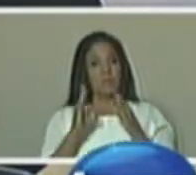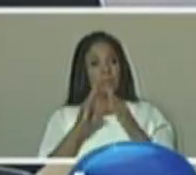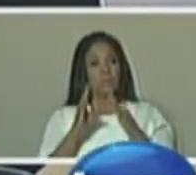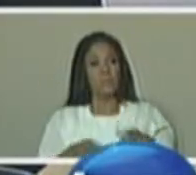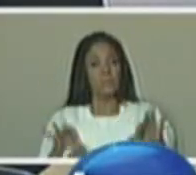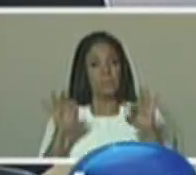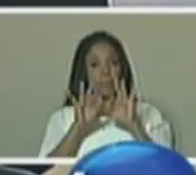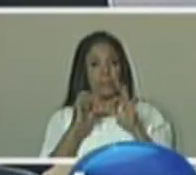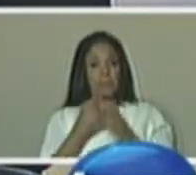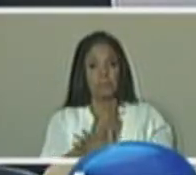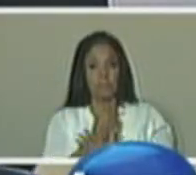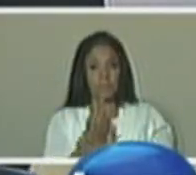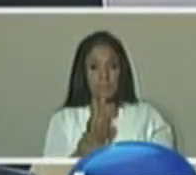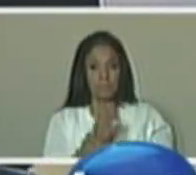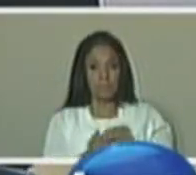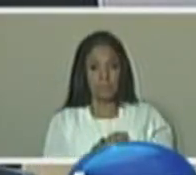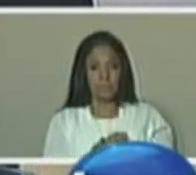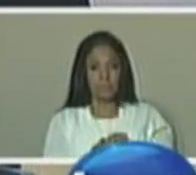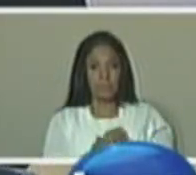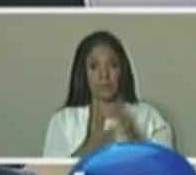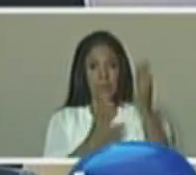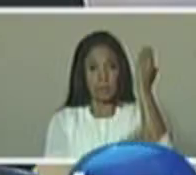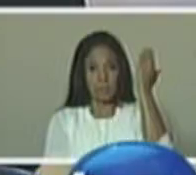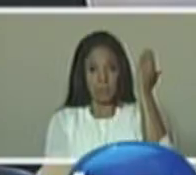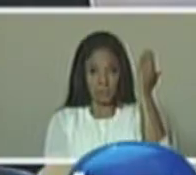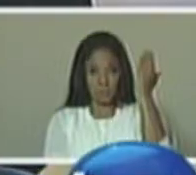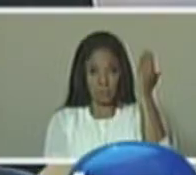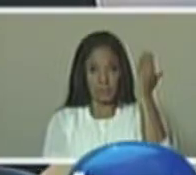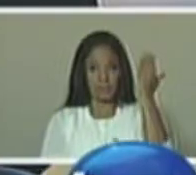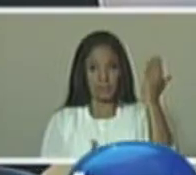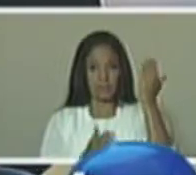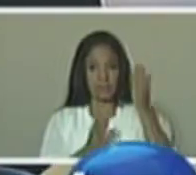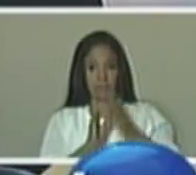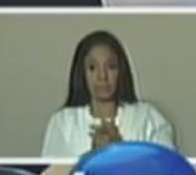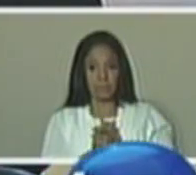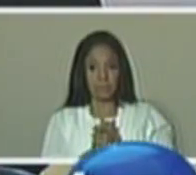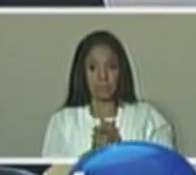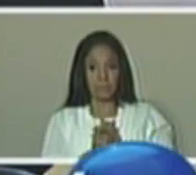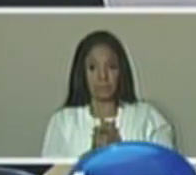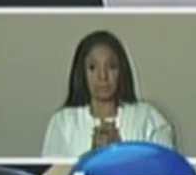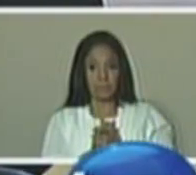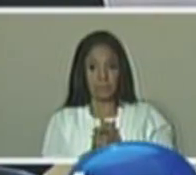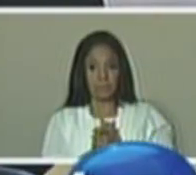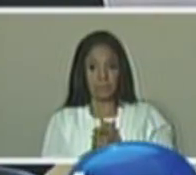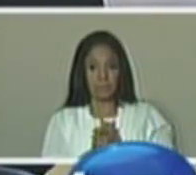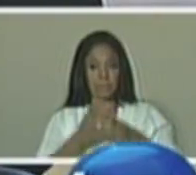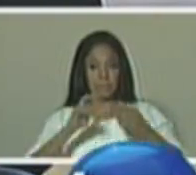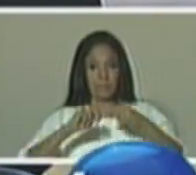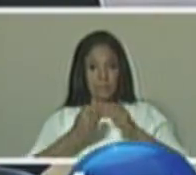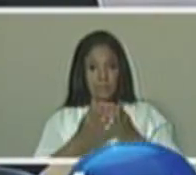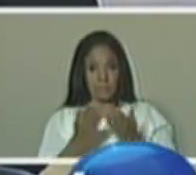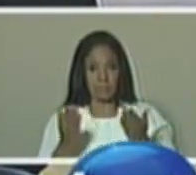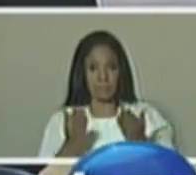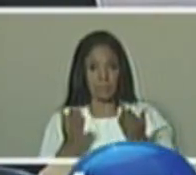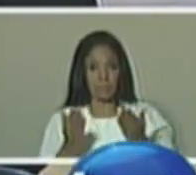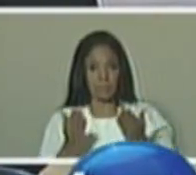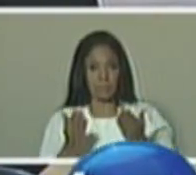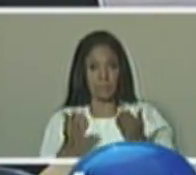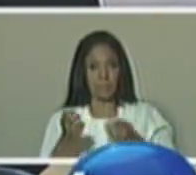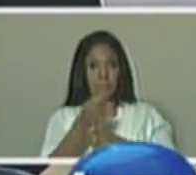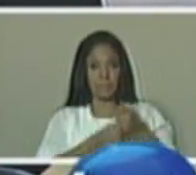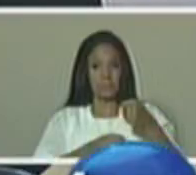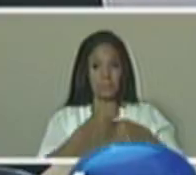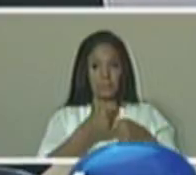obviamente, que donde exista pobreza o exista cualquier tipo pues, de pues, inconvenientes por la